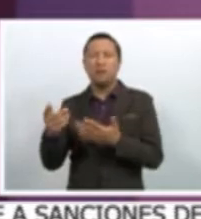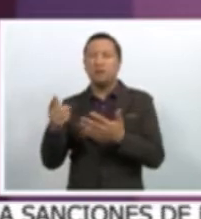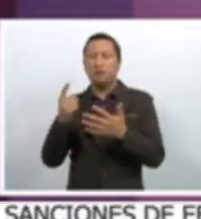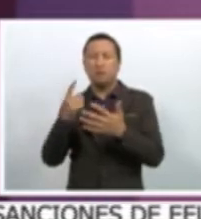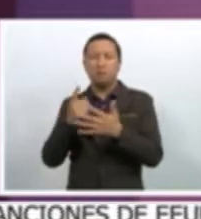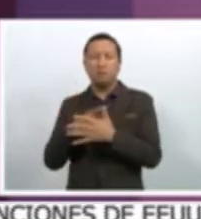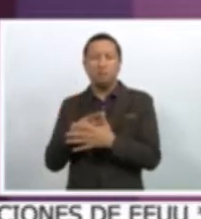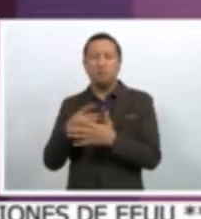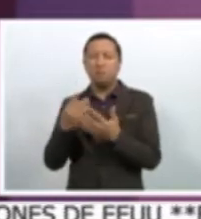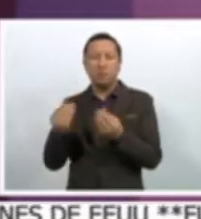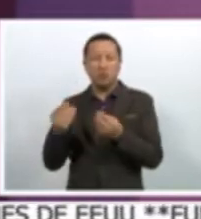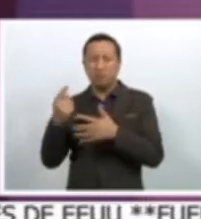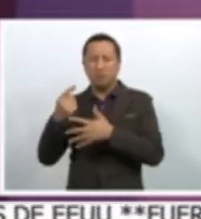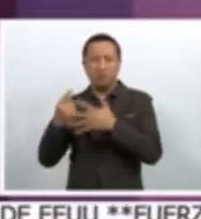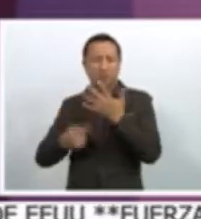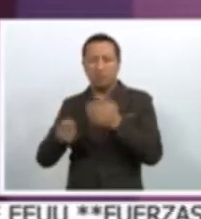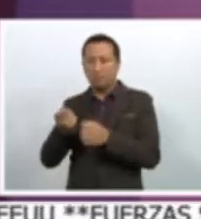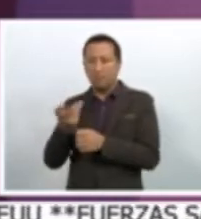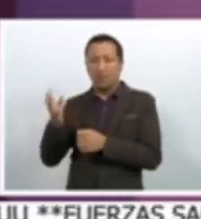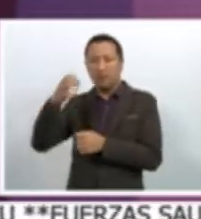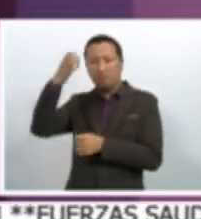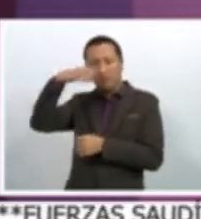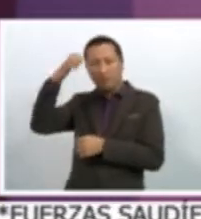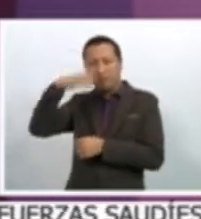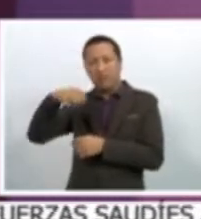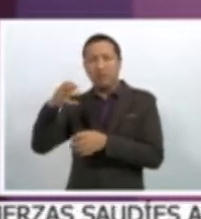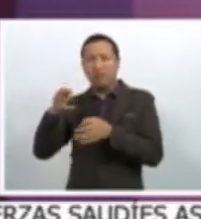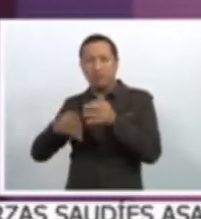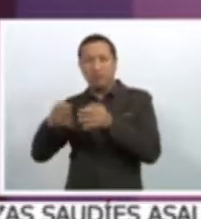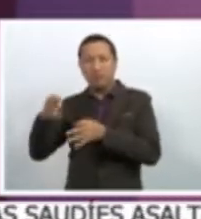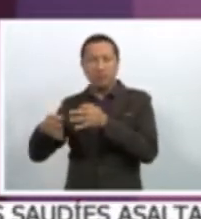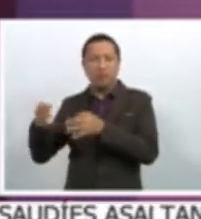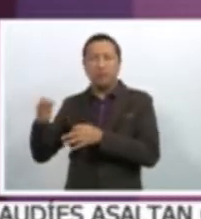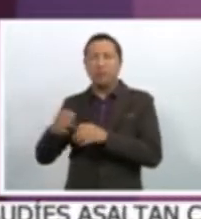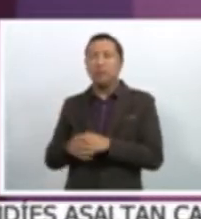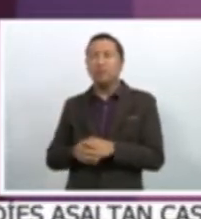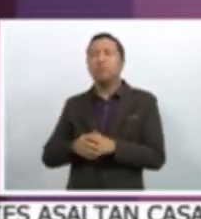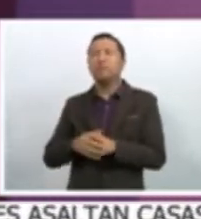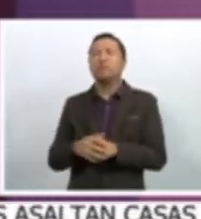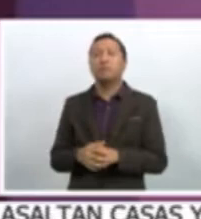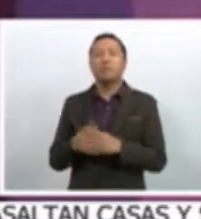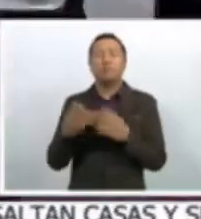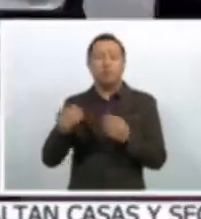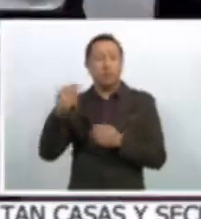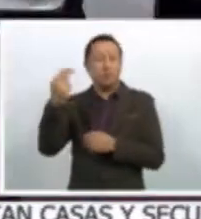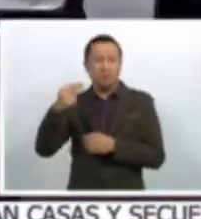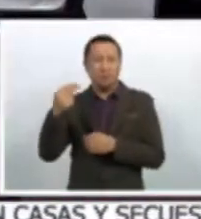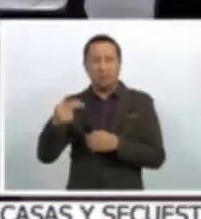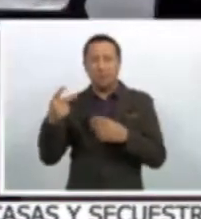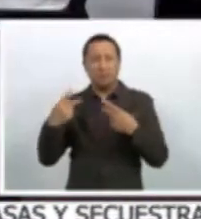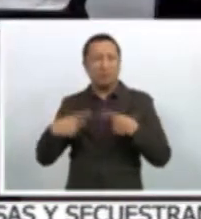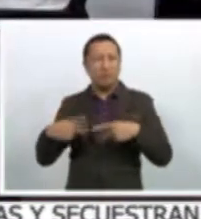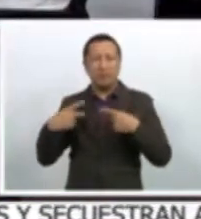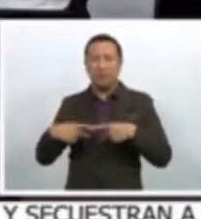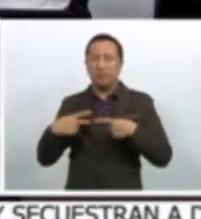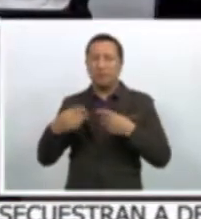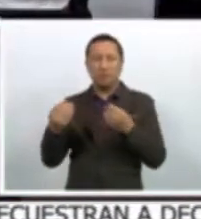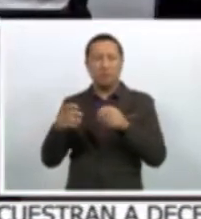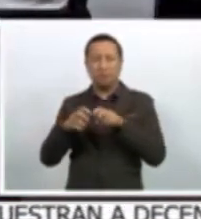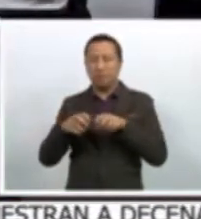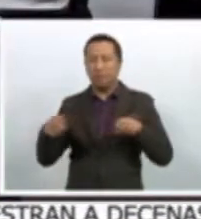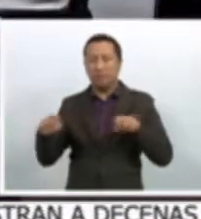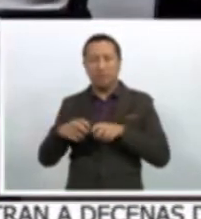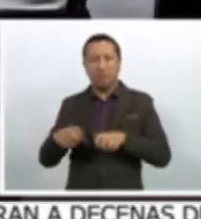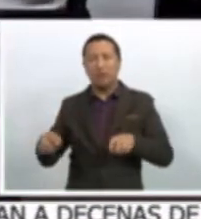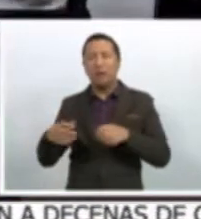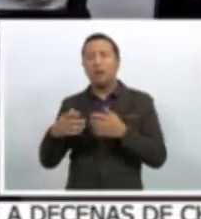teniendo mucho apoyo para que podamos, Eloy Peniche, ¿no? Ahí se me van los nombres, ¿no? Sí, no, son muchísimos. Son